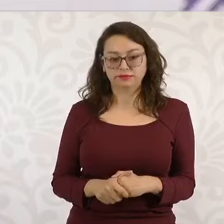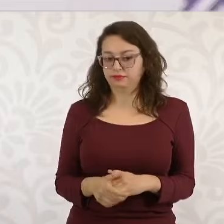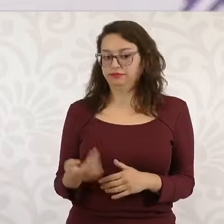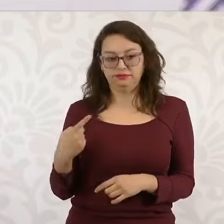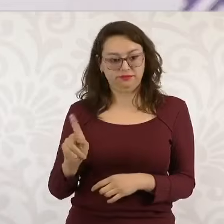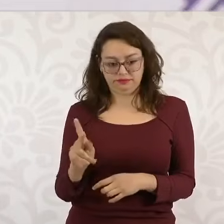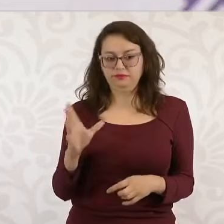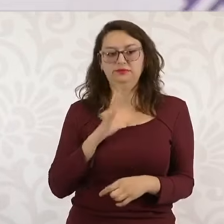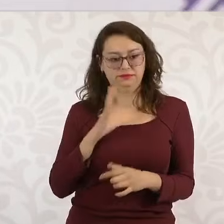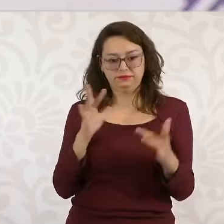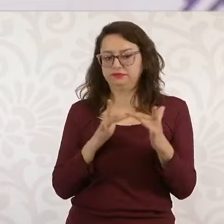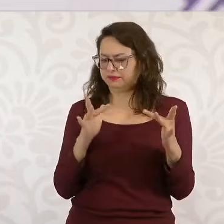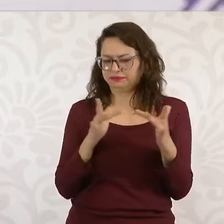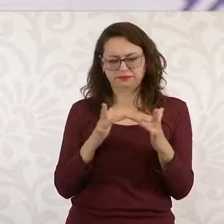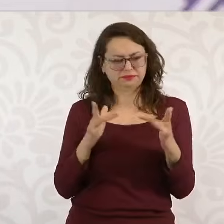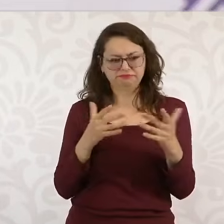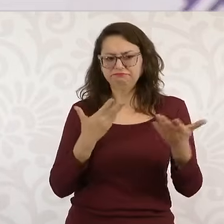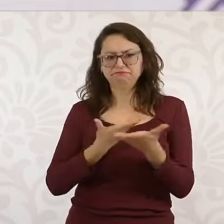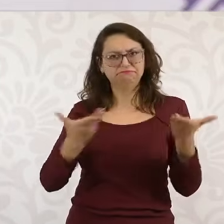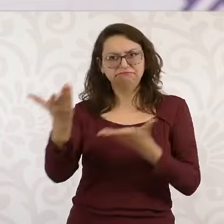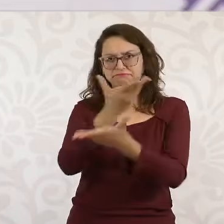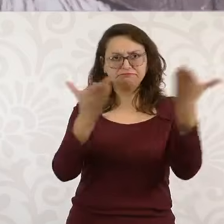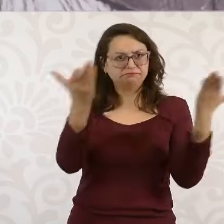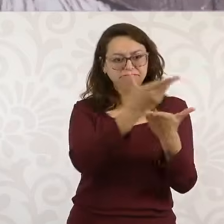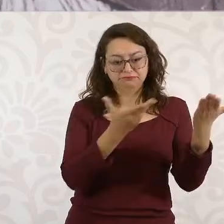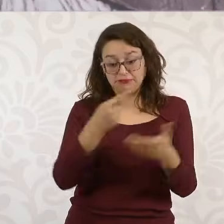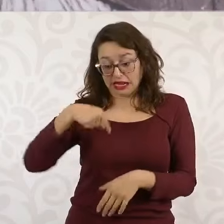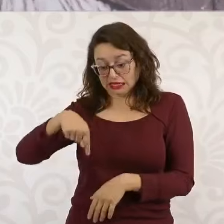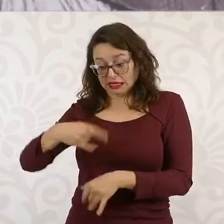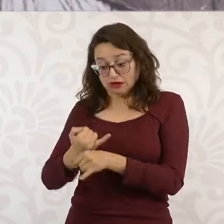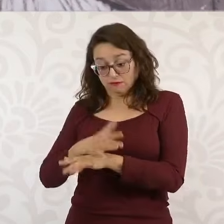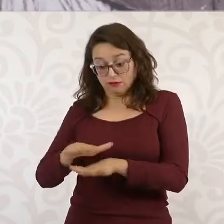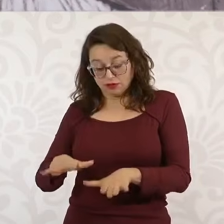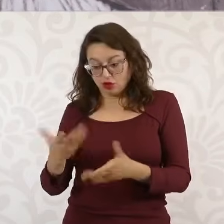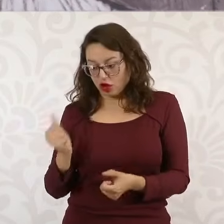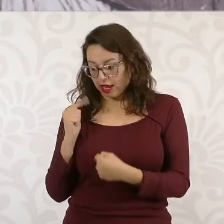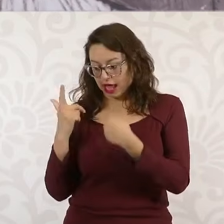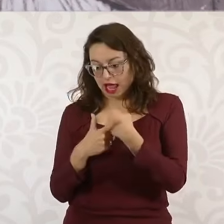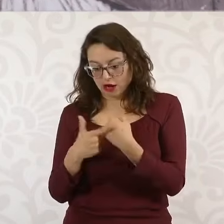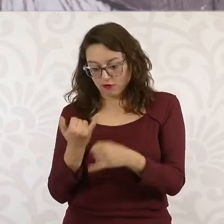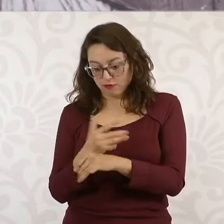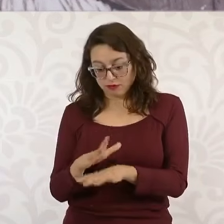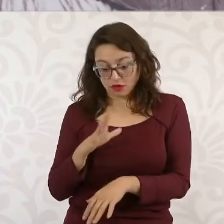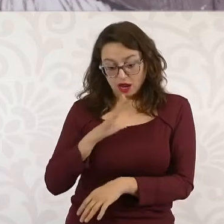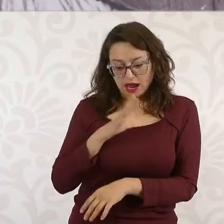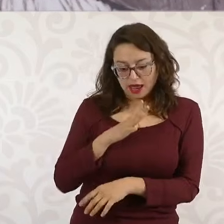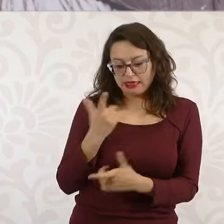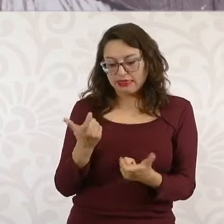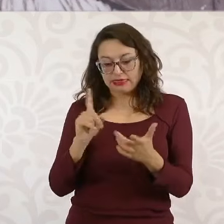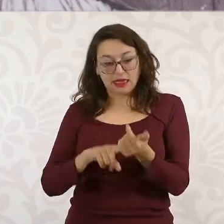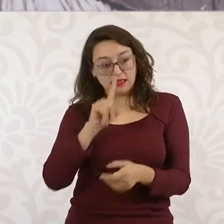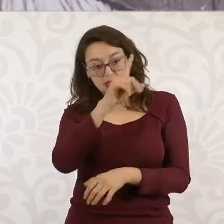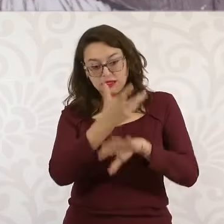Pero existe esa relación. Si nosotros tenemos información o la UIF tiene información de lavado de dinero